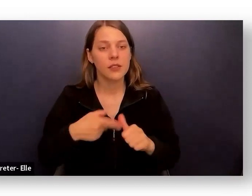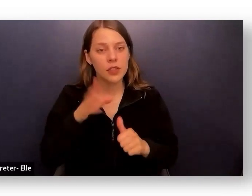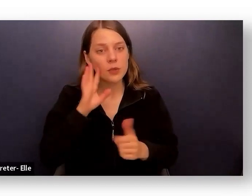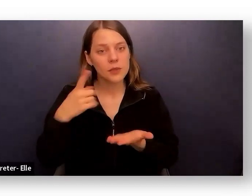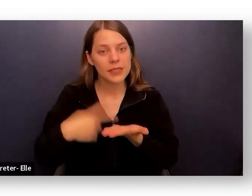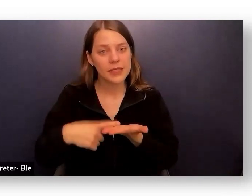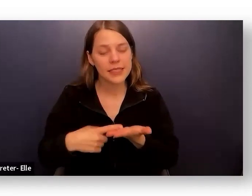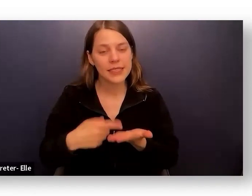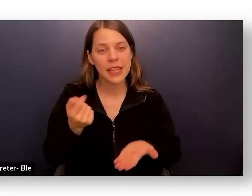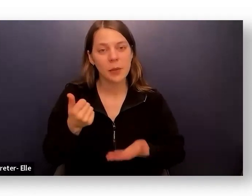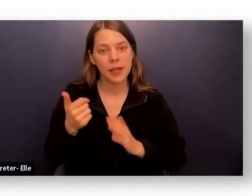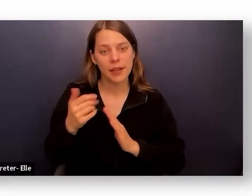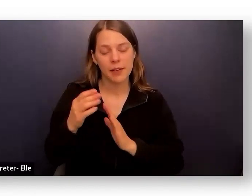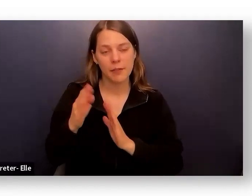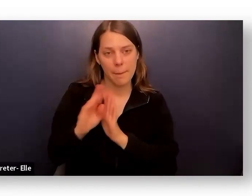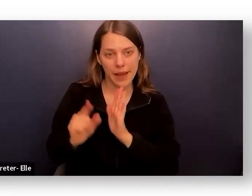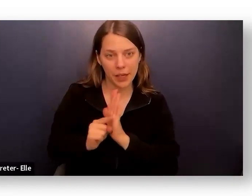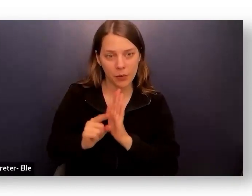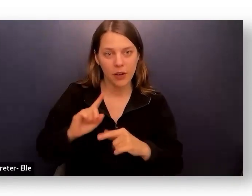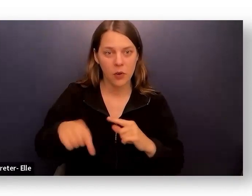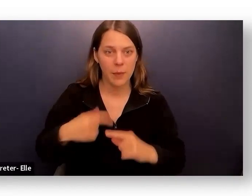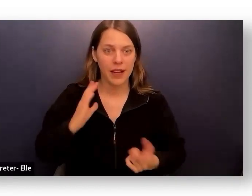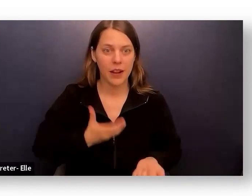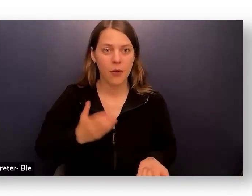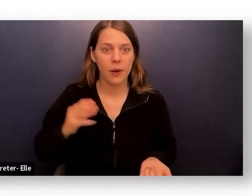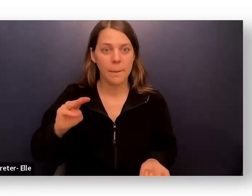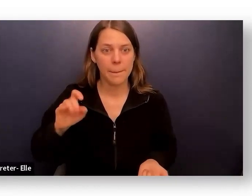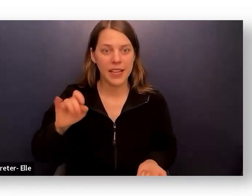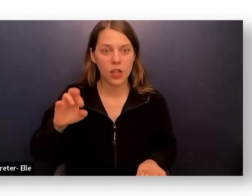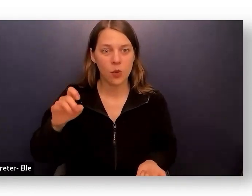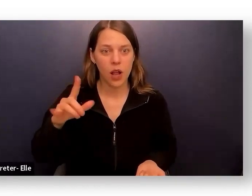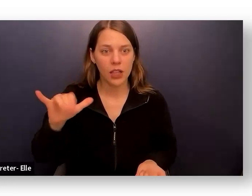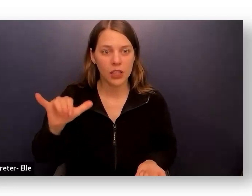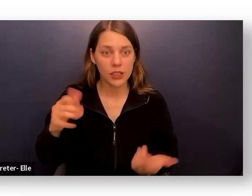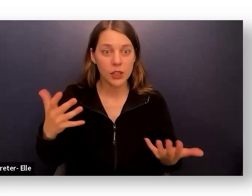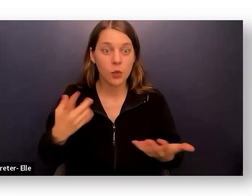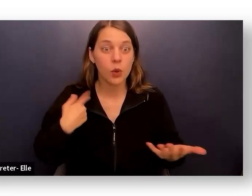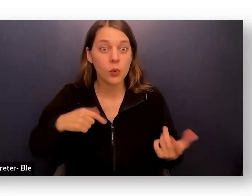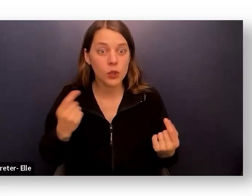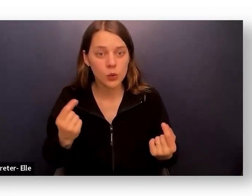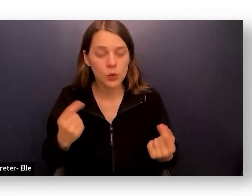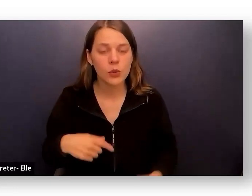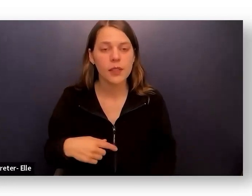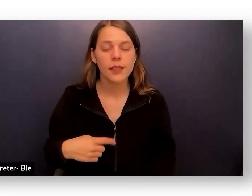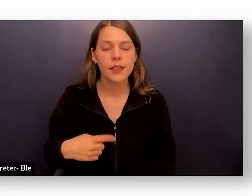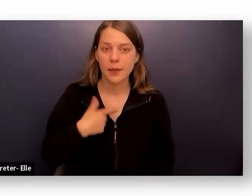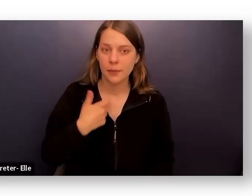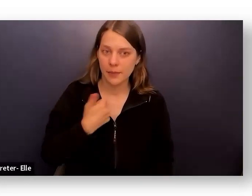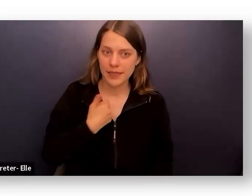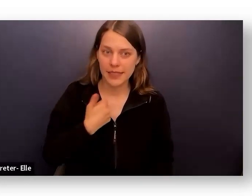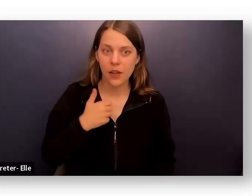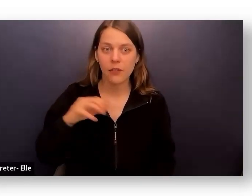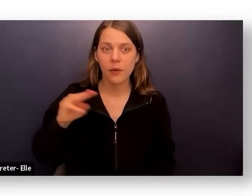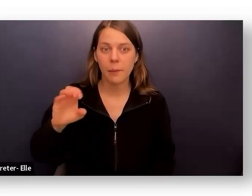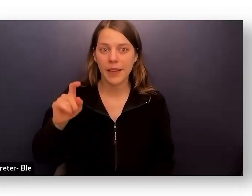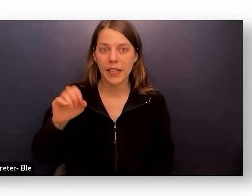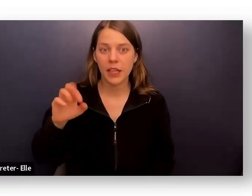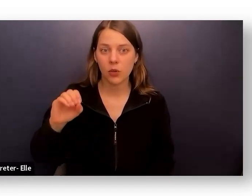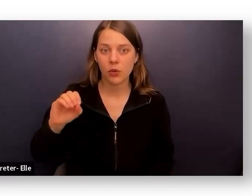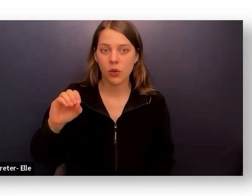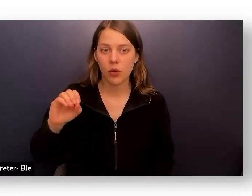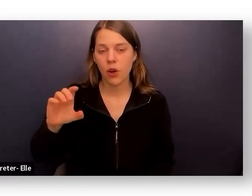conversación. Primeramente quiero platicar sobre un poquito de mi historia y de la meteorología y de lo que nosotros